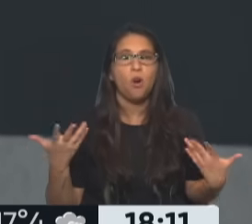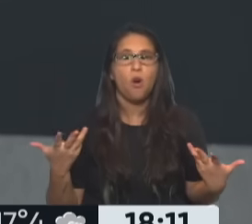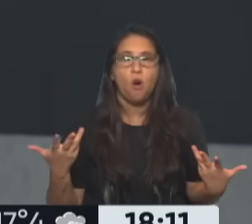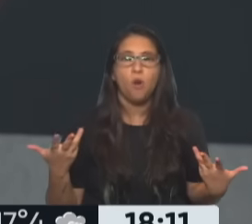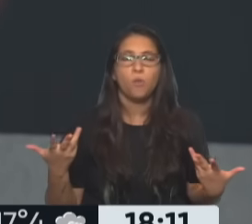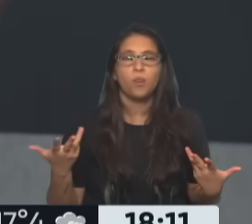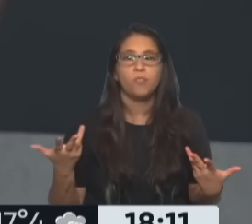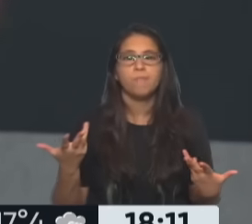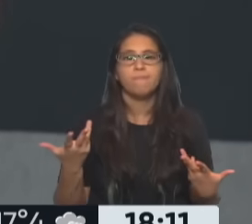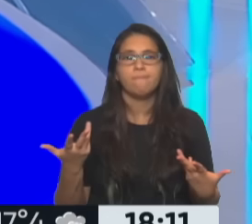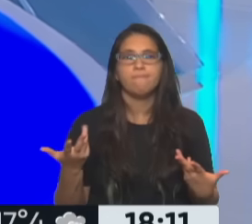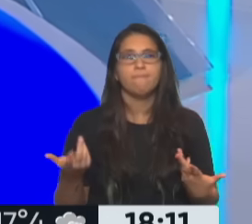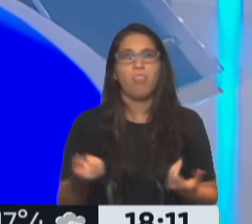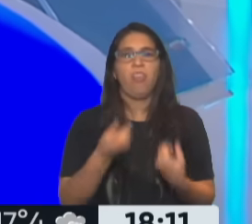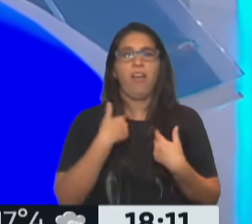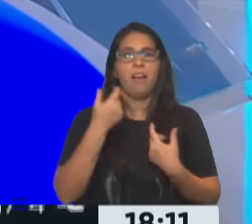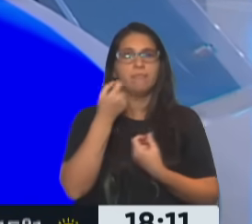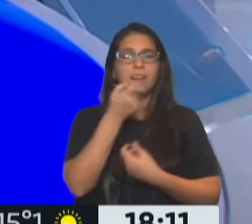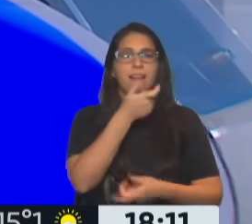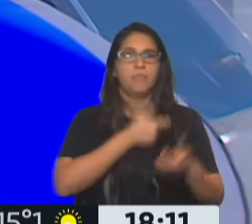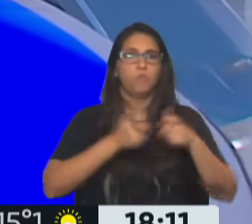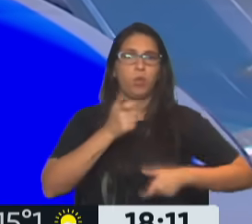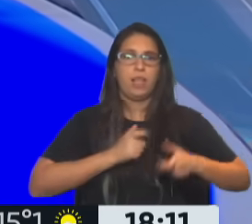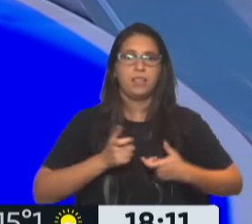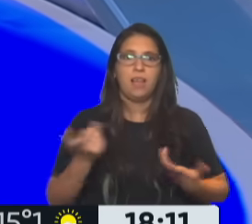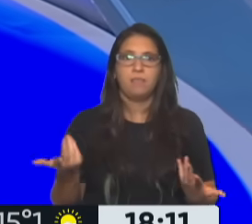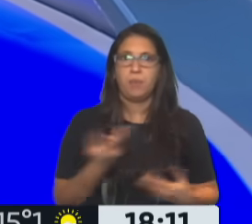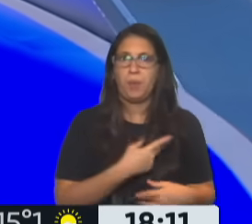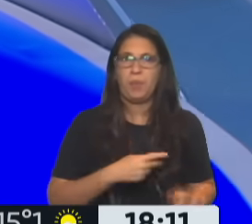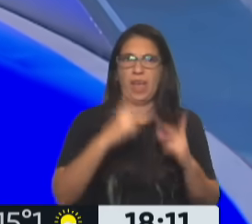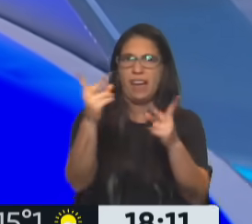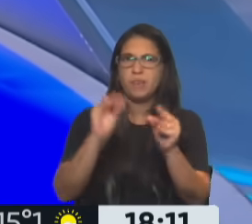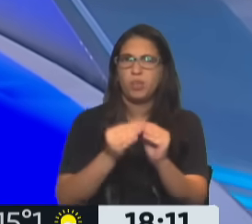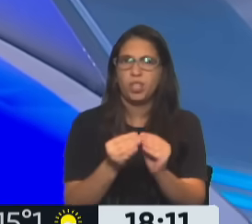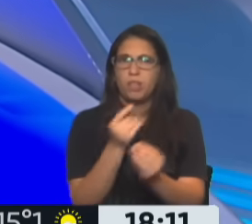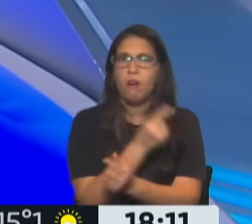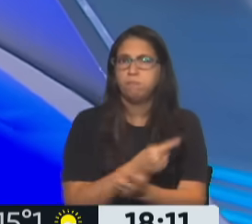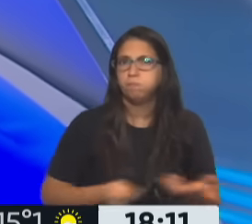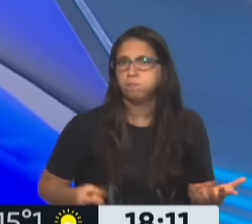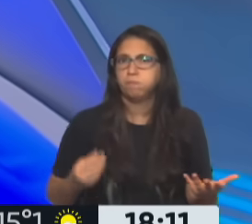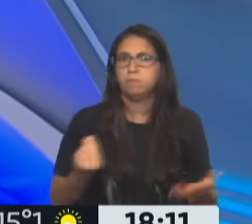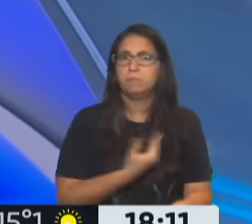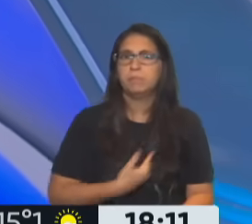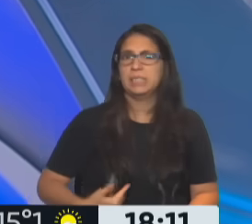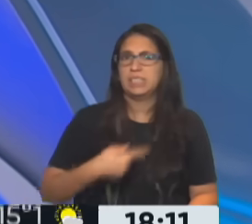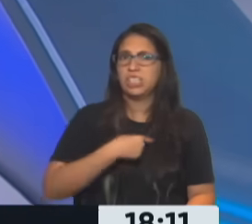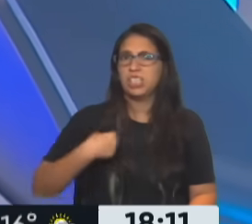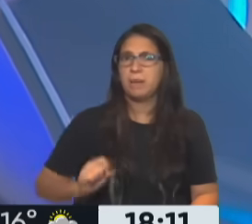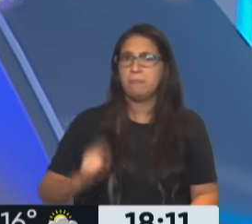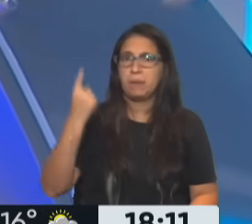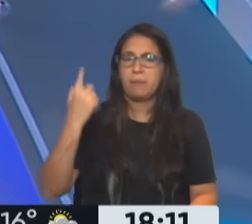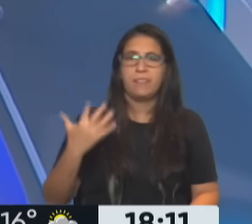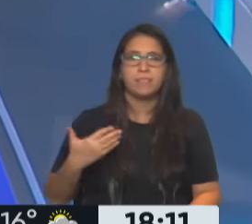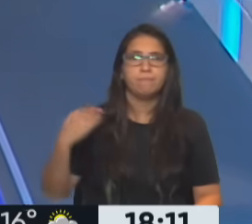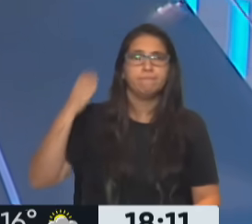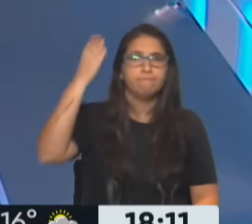de muchas respuestas. Aquí está la respuesta del viaje, sobre todo del presidente chino, primera visita oficial en 5 años